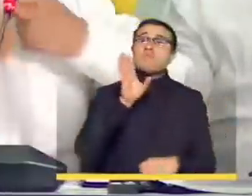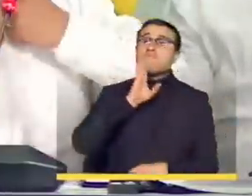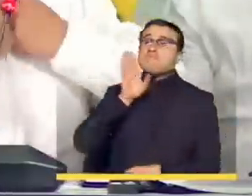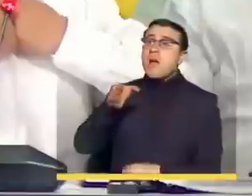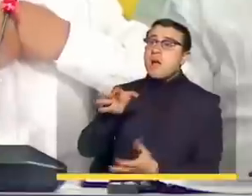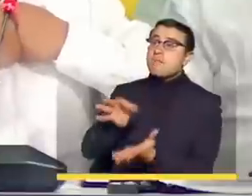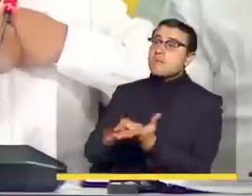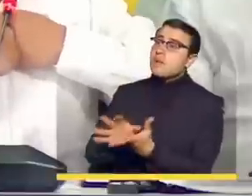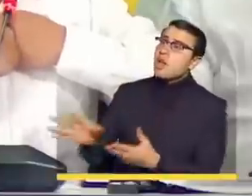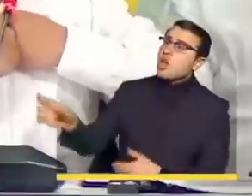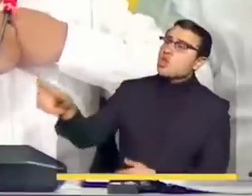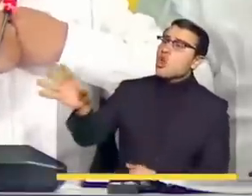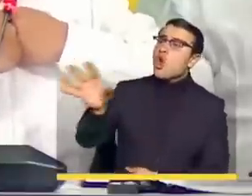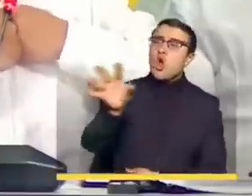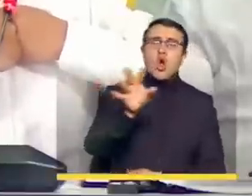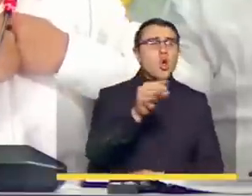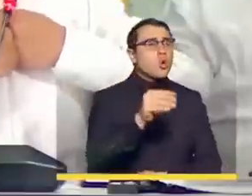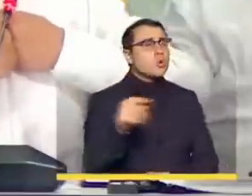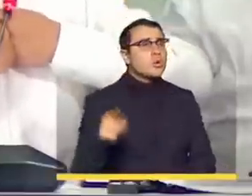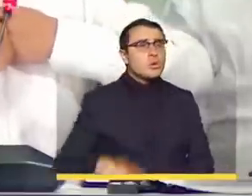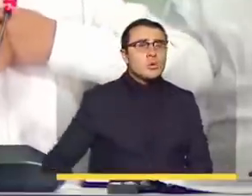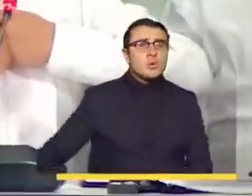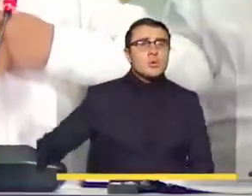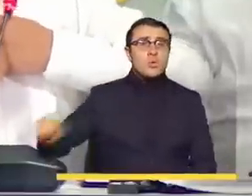Bruselas, todos son